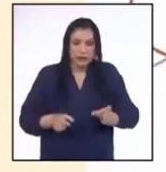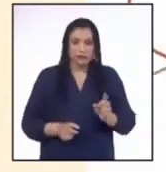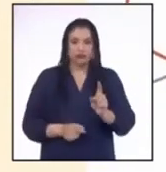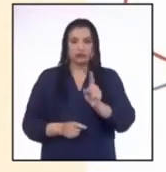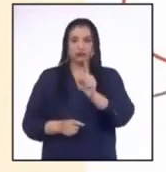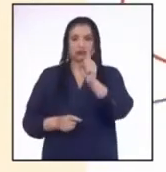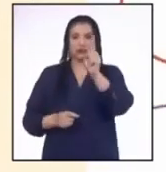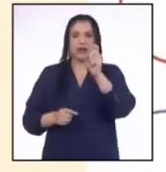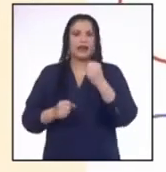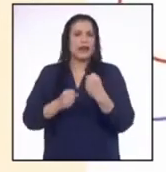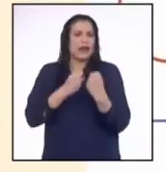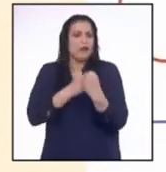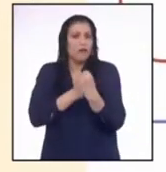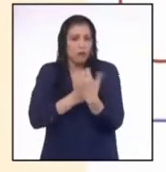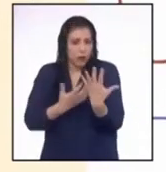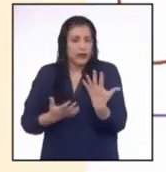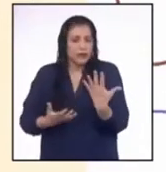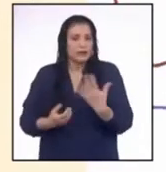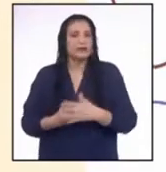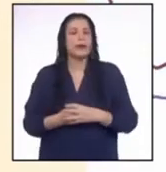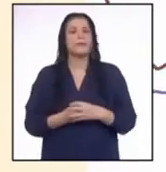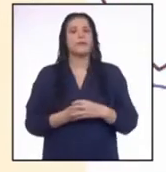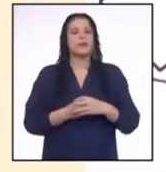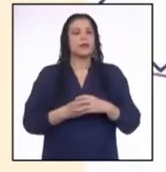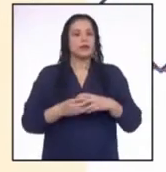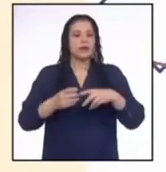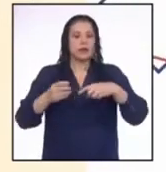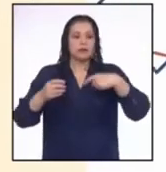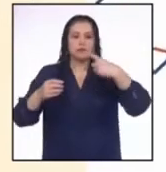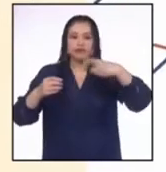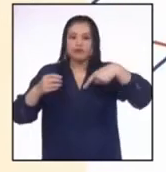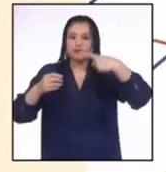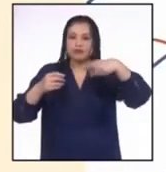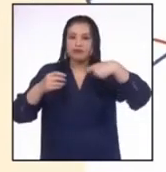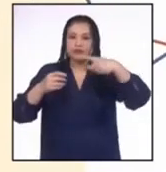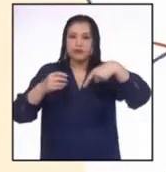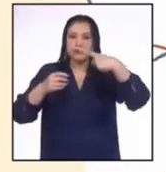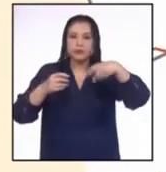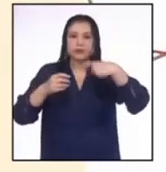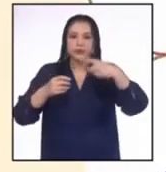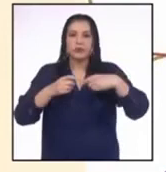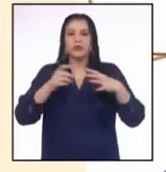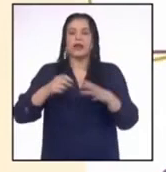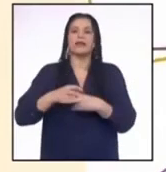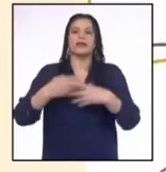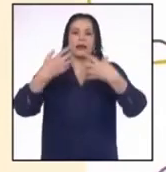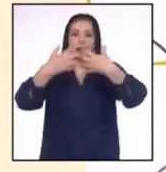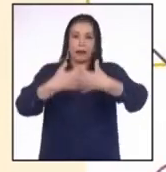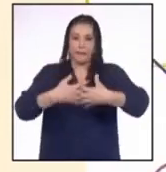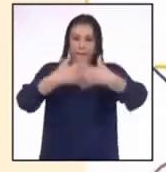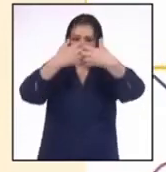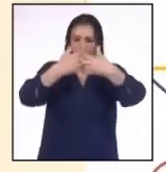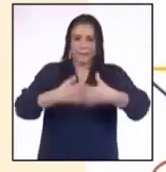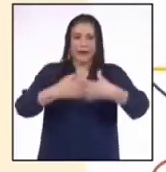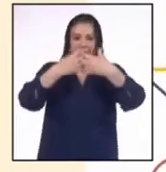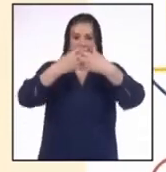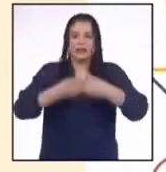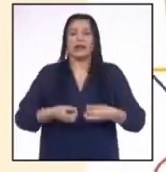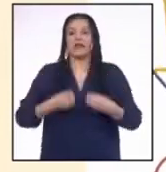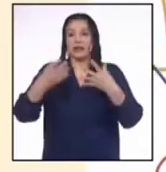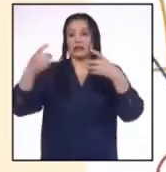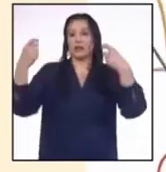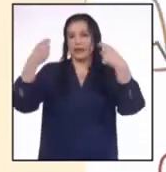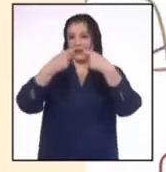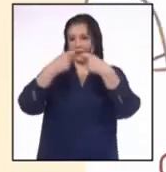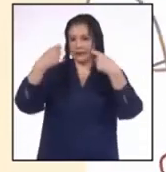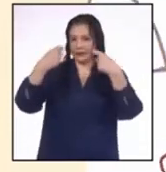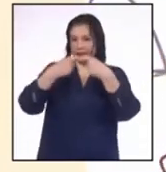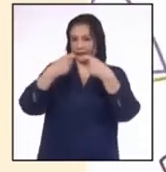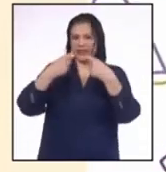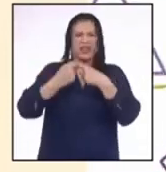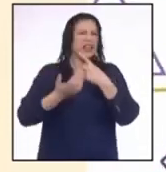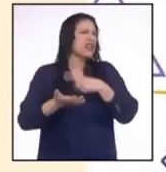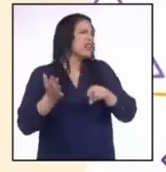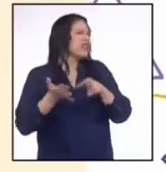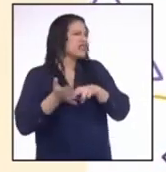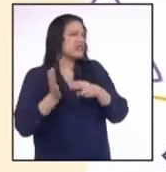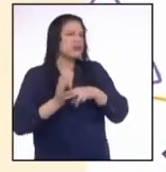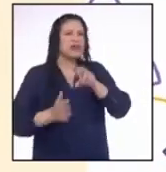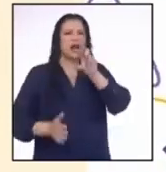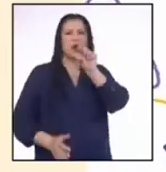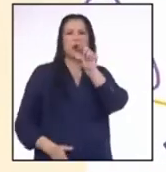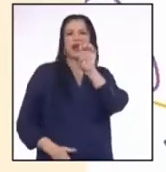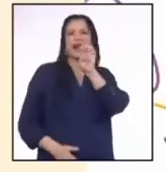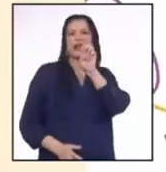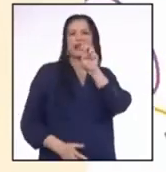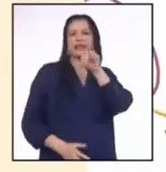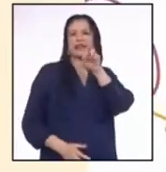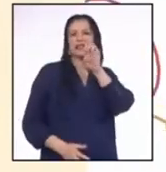La presión de vapor mueve la turbina y hace funcionar el generador produciendo electricidad. ¿Y qué es un generador?